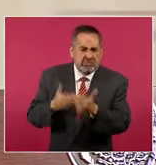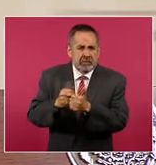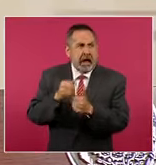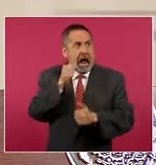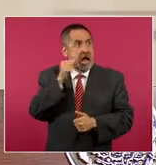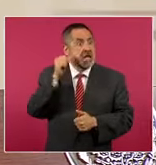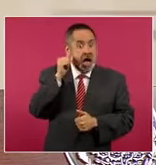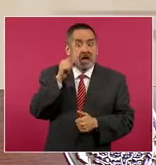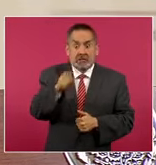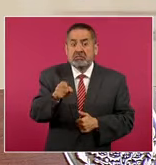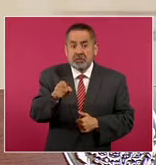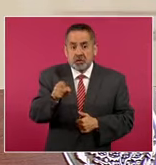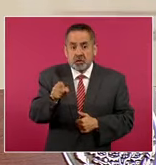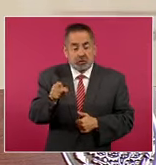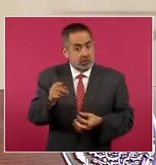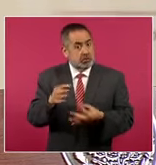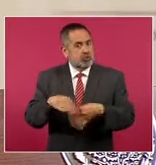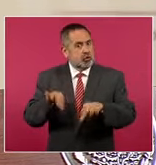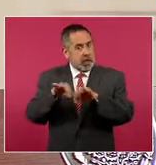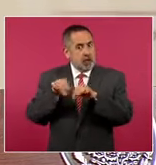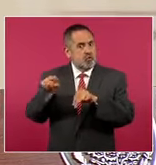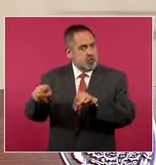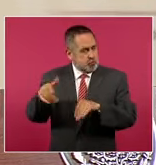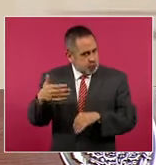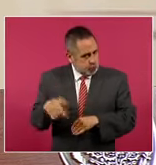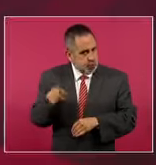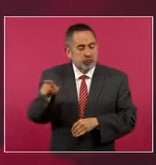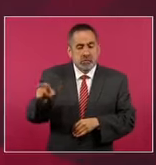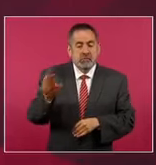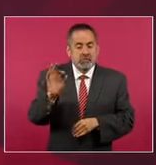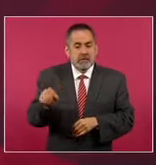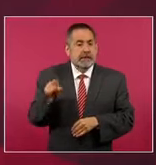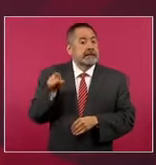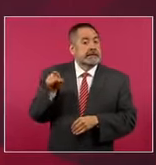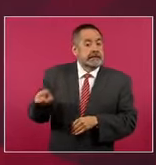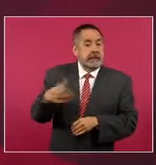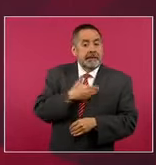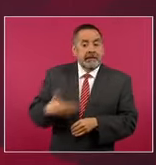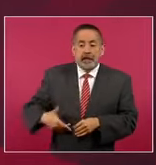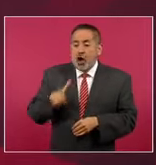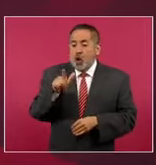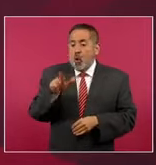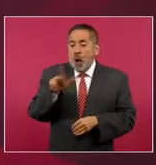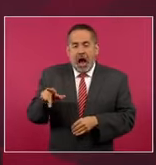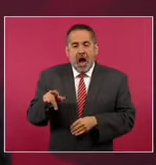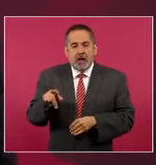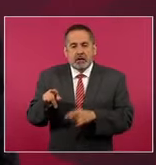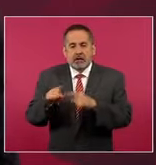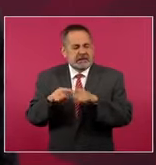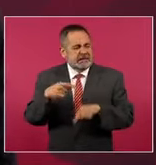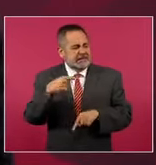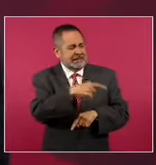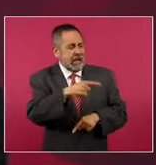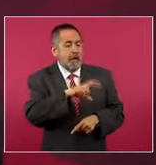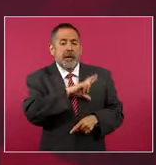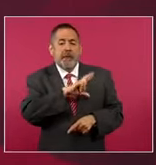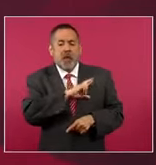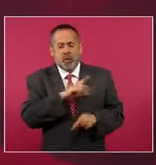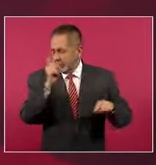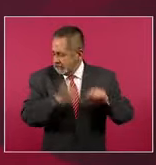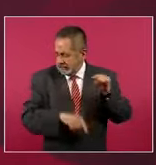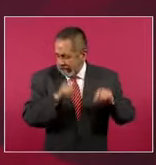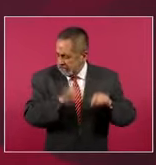ayer muy importantes, está dando marcha atrás a las privatizaciones